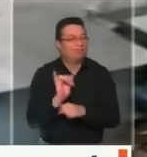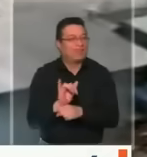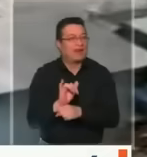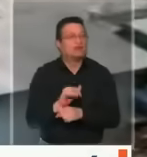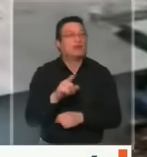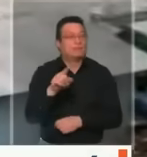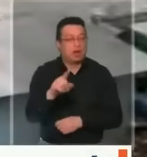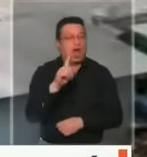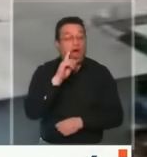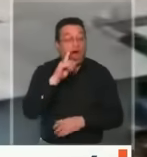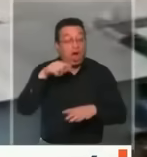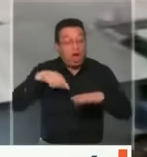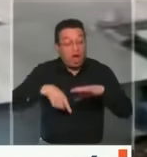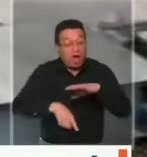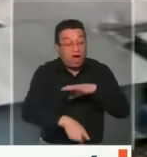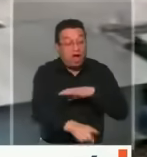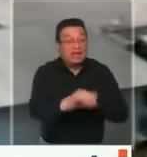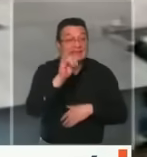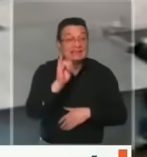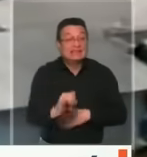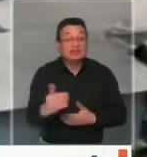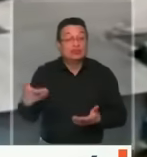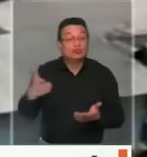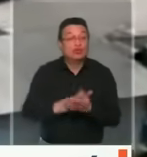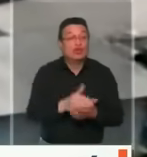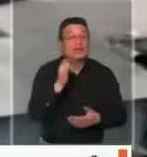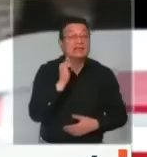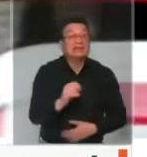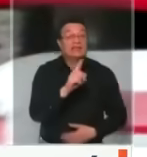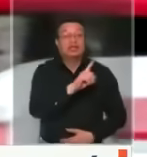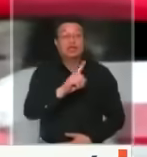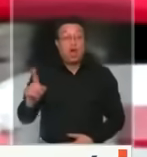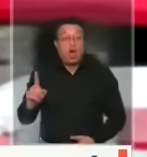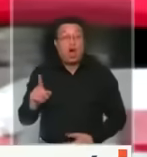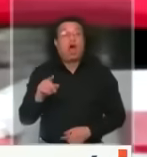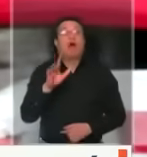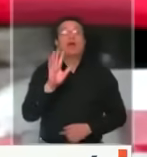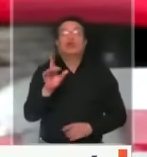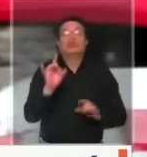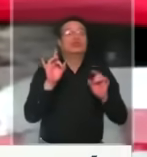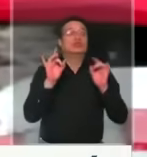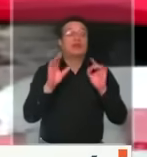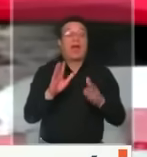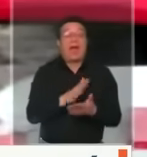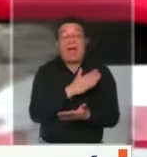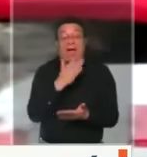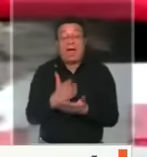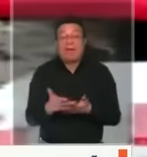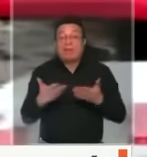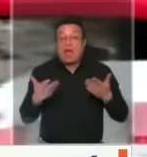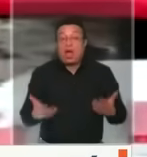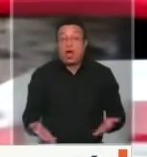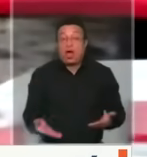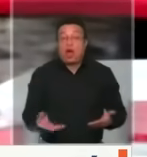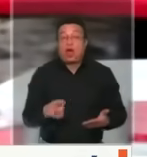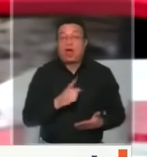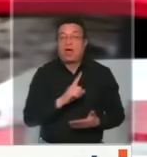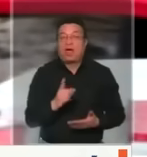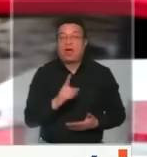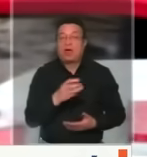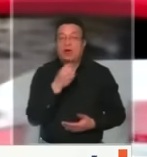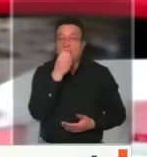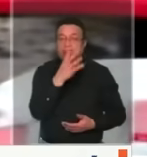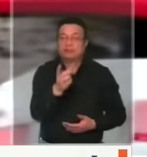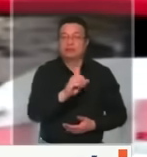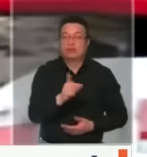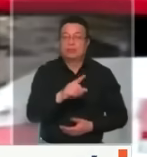allá abajo hay o no un cuerpo sin vida, es algo que simplemente hasta el día de hoy no lo pueden saber.